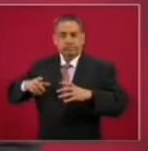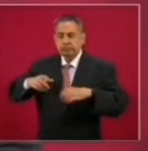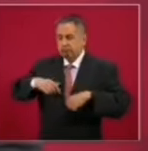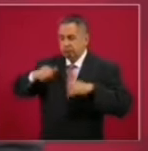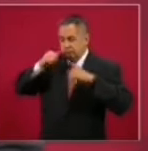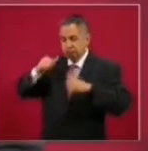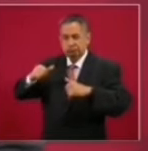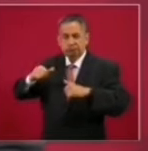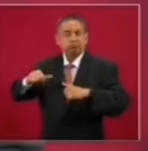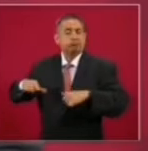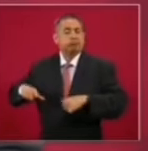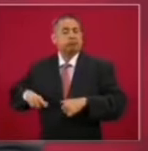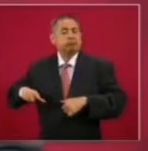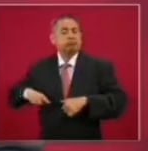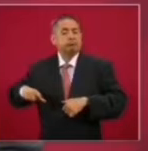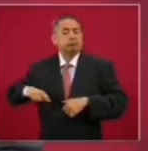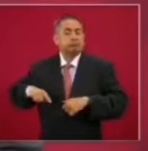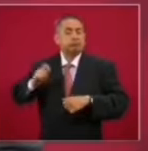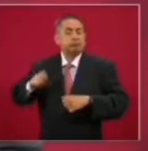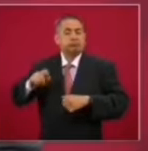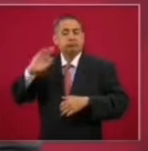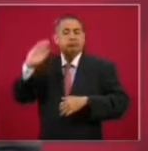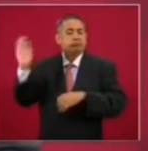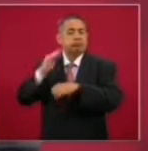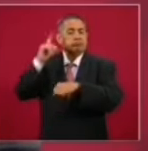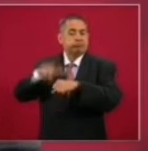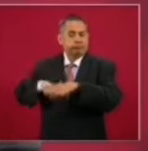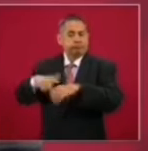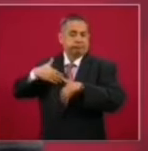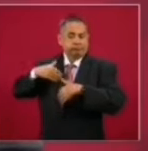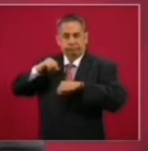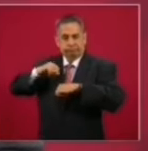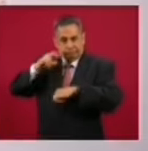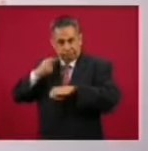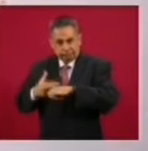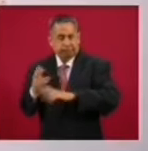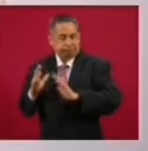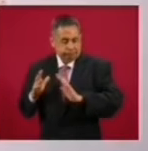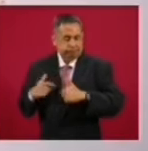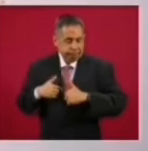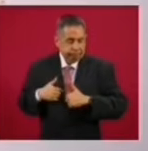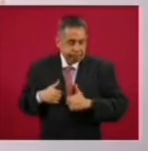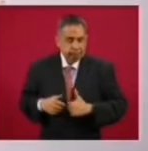atender lo relacionado con el gobierno federal,